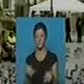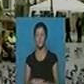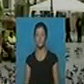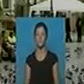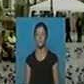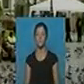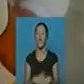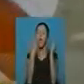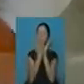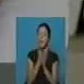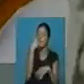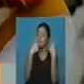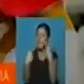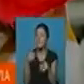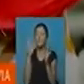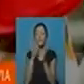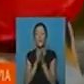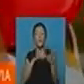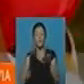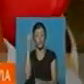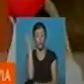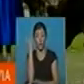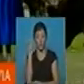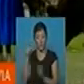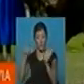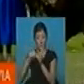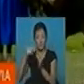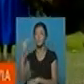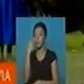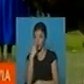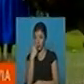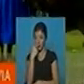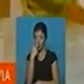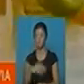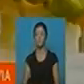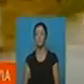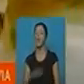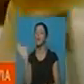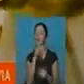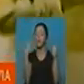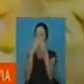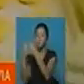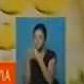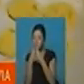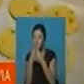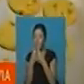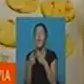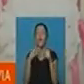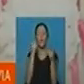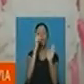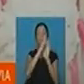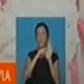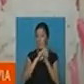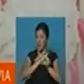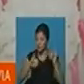Numerosos análisis y diagnósticos sobre el desempeño económico del Estado plurinacional de Bolivia coinciden en señalar una serie de datos